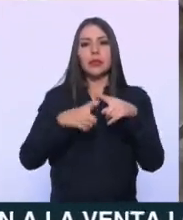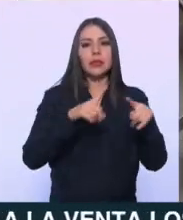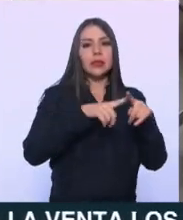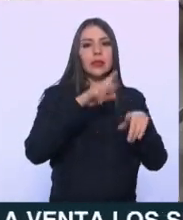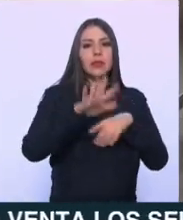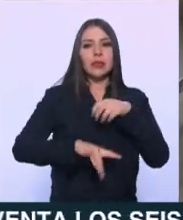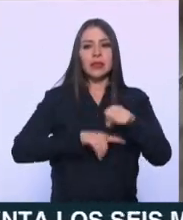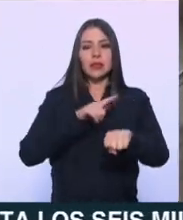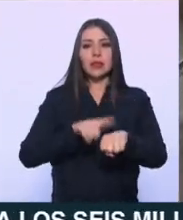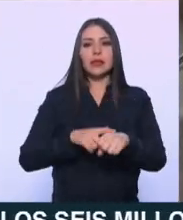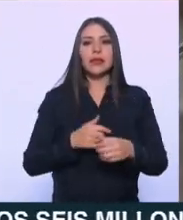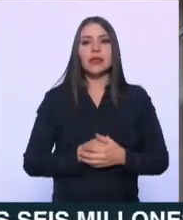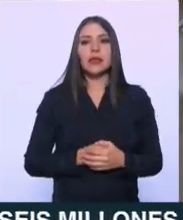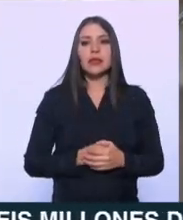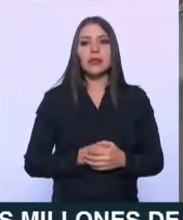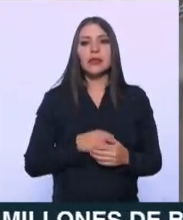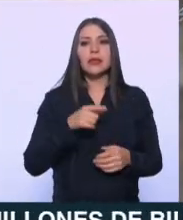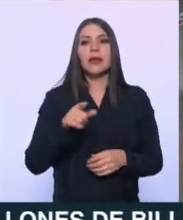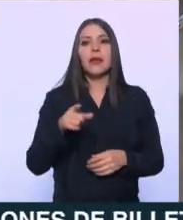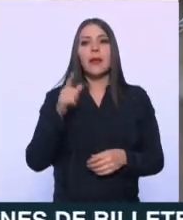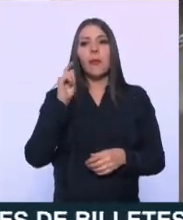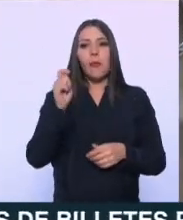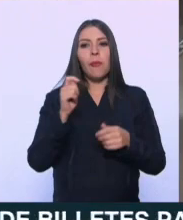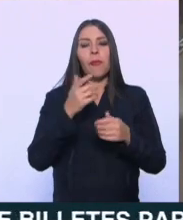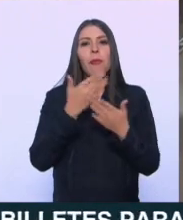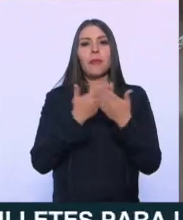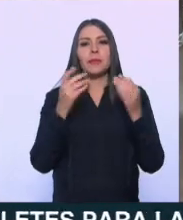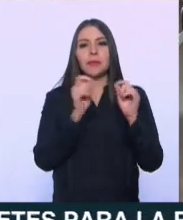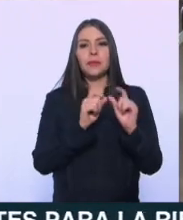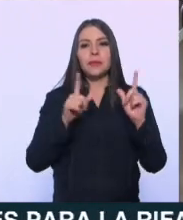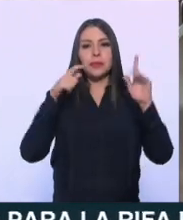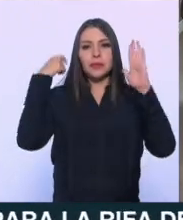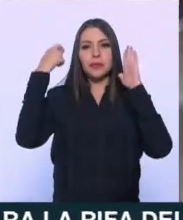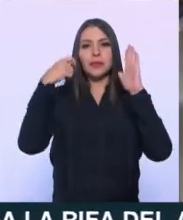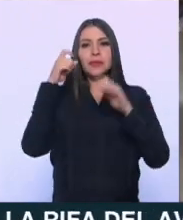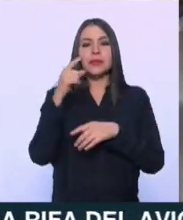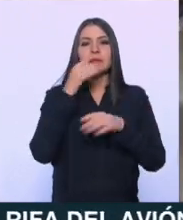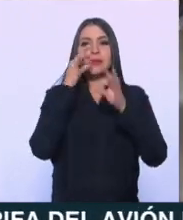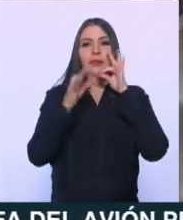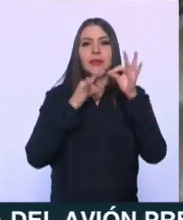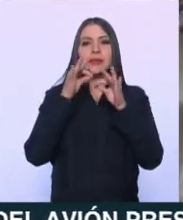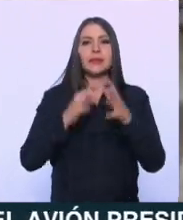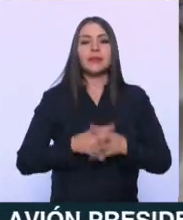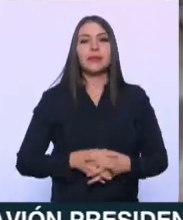Con imágenes de Liber Rodríguez, Iraís Morquecho, 21 Noticias.